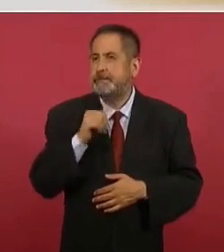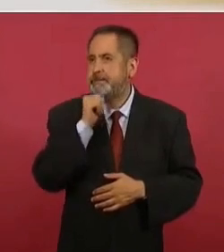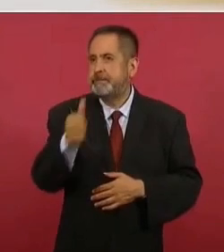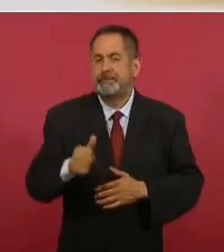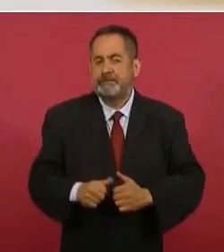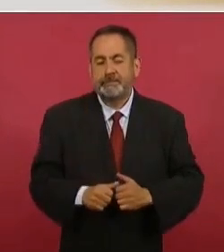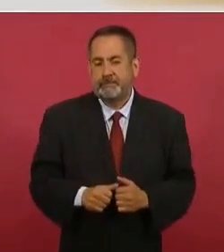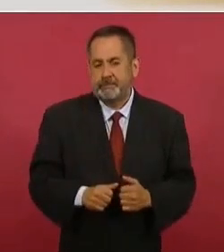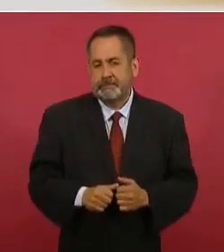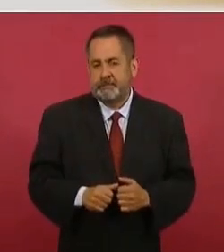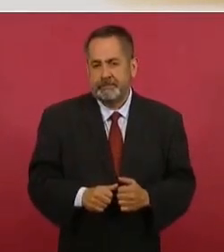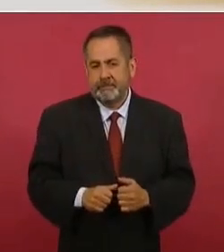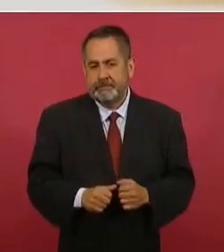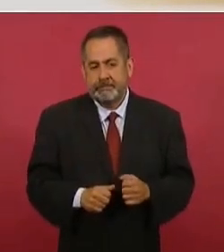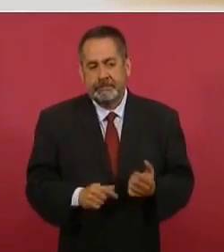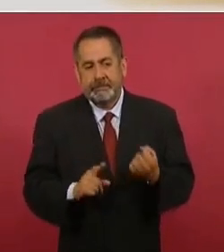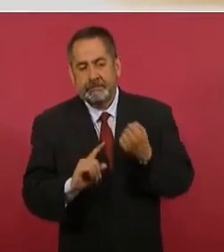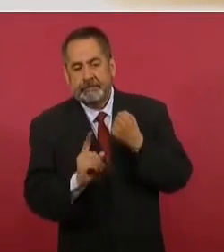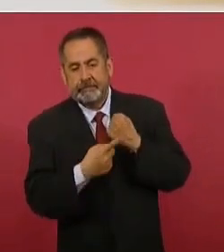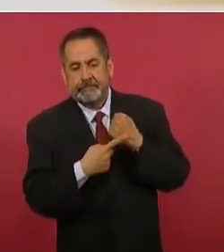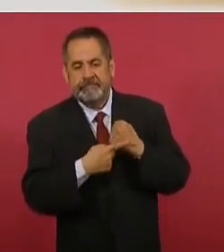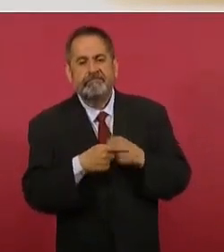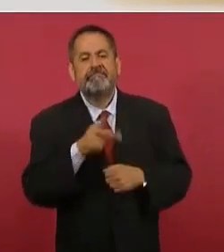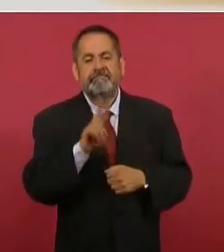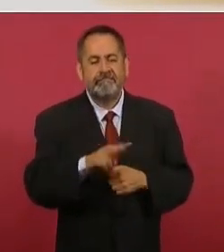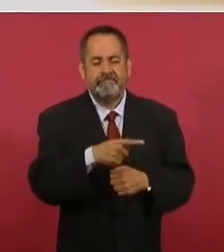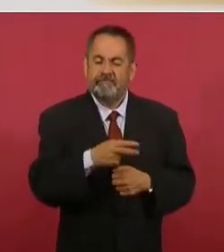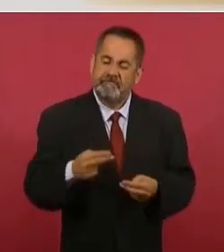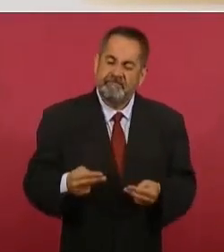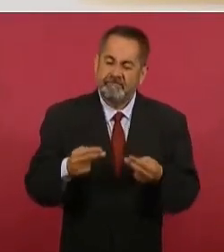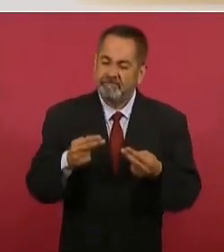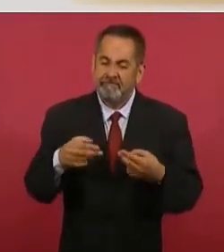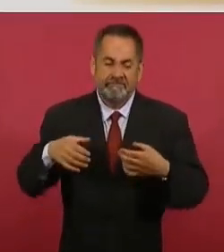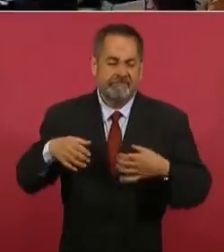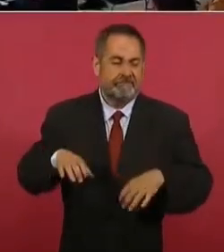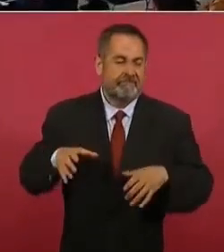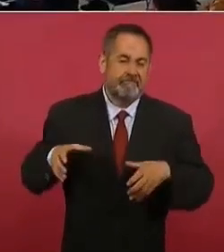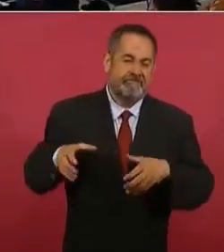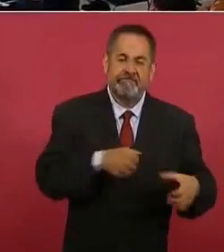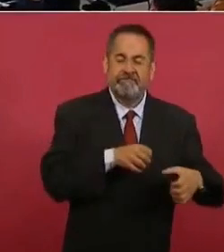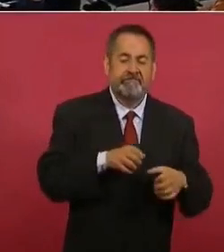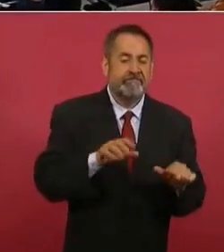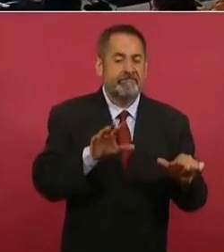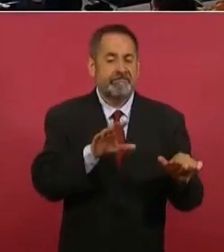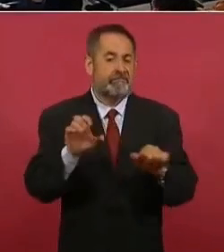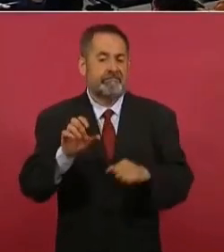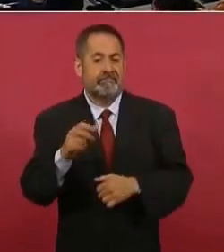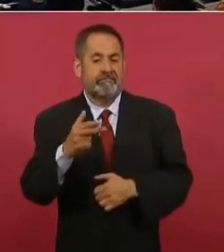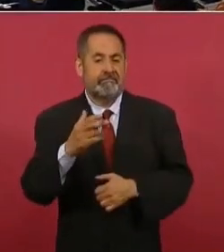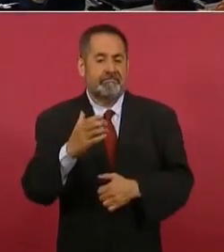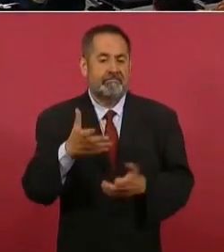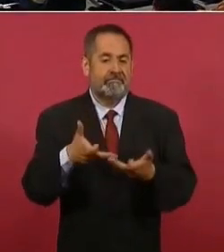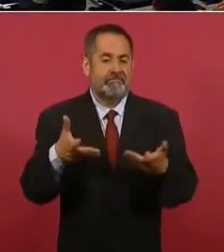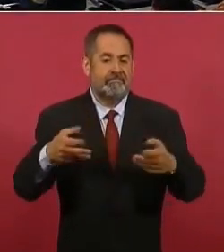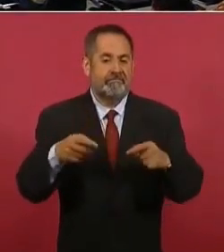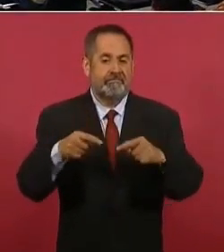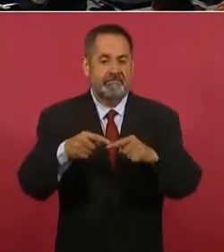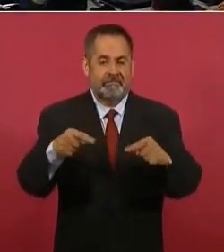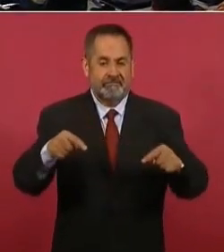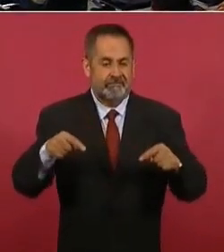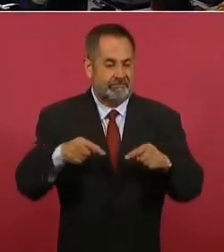pero lo que estaba detrás era el propósito de quedarse con las 600 hectáreas del actual aeropuerto.